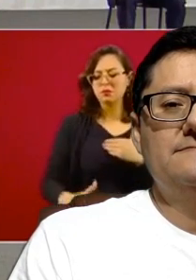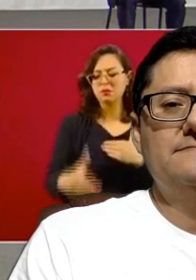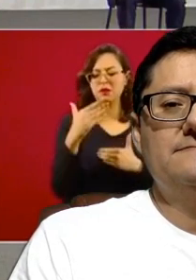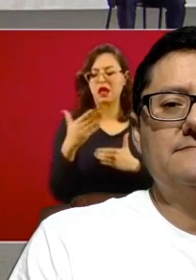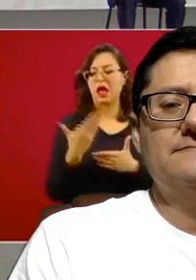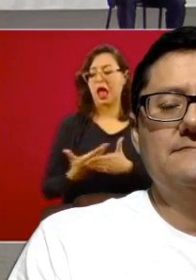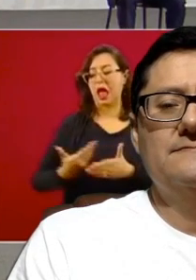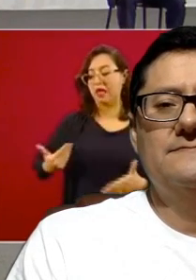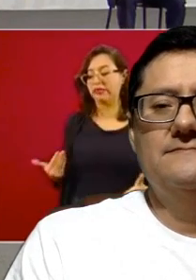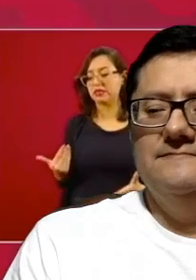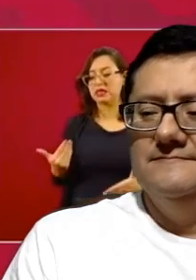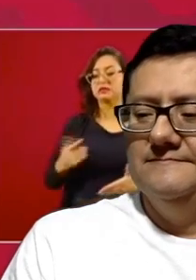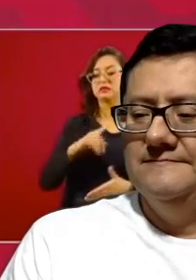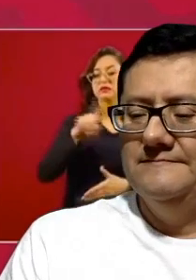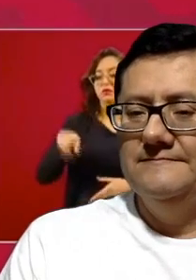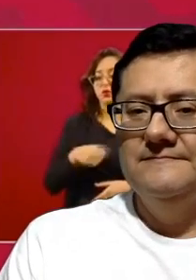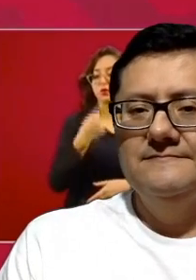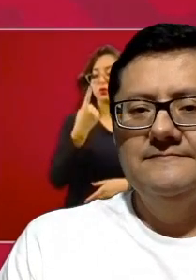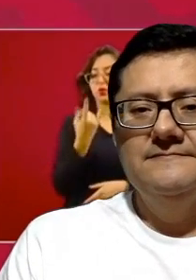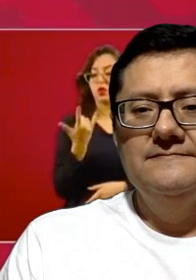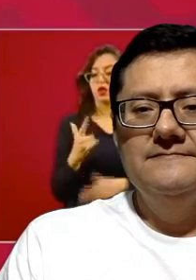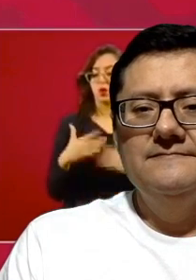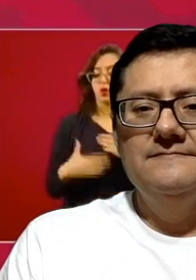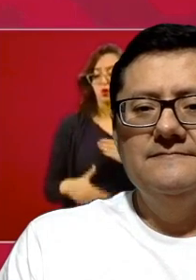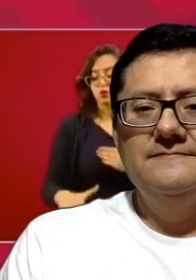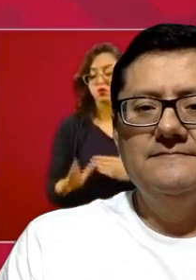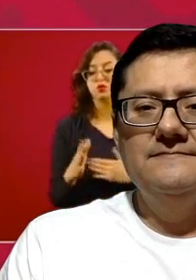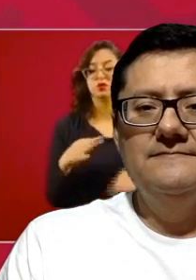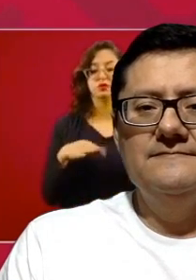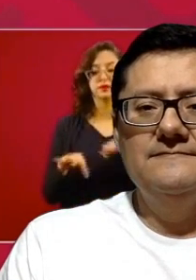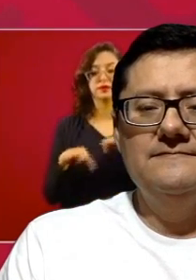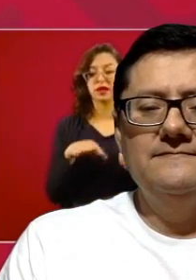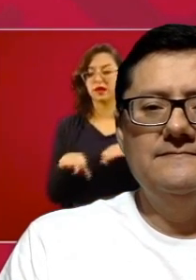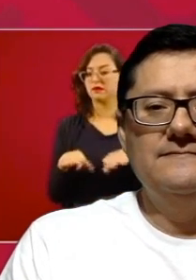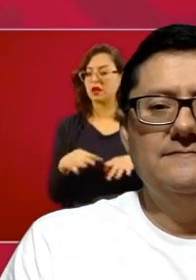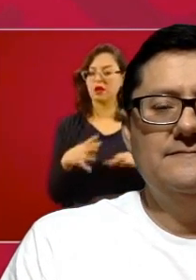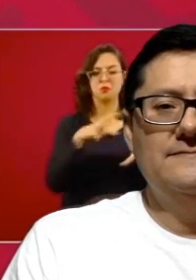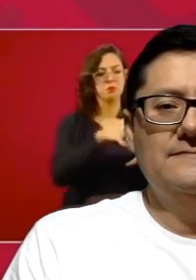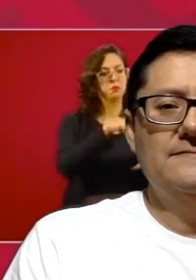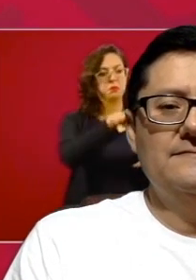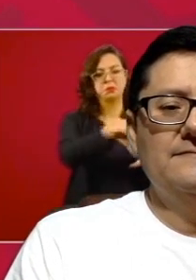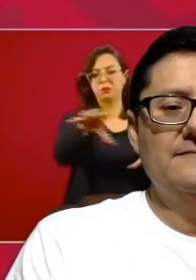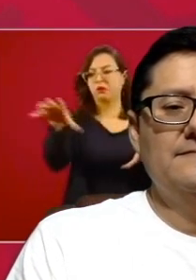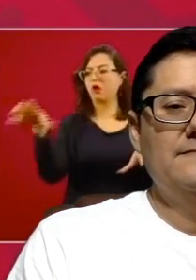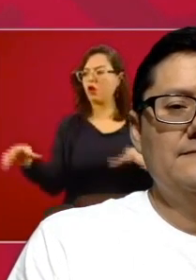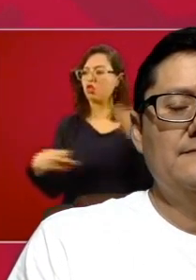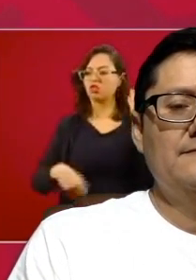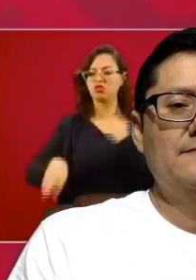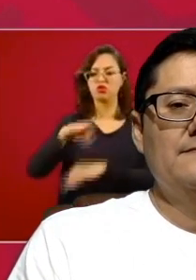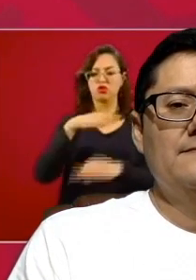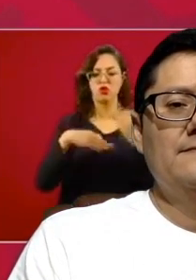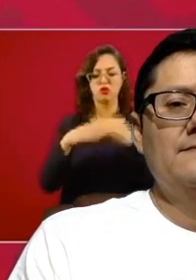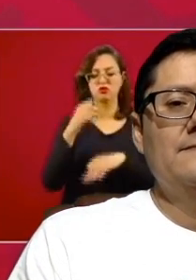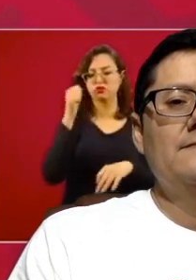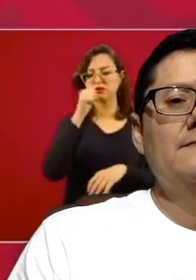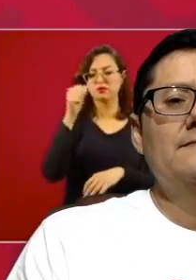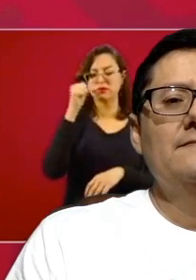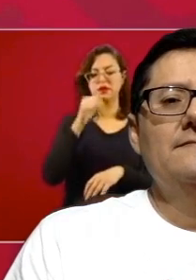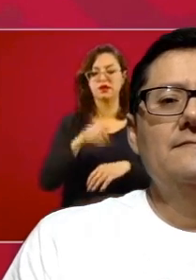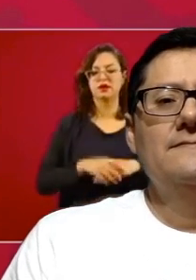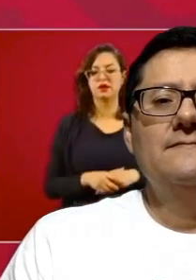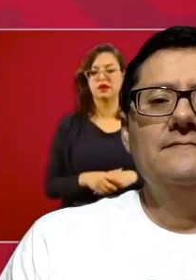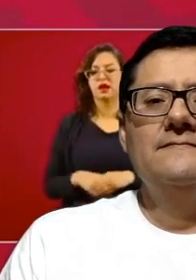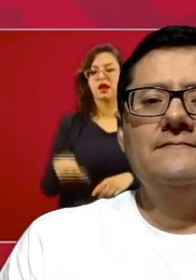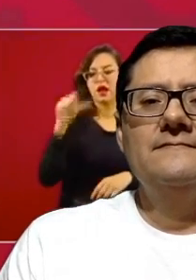del 1 de julio, un trabajo que tenemos que hacer con todos los sectores de la sociedad. El día de ayer, si